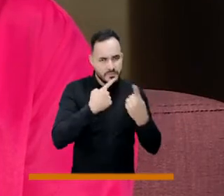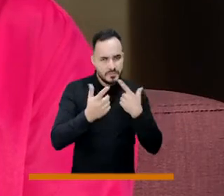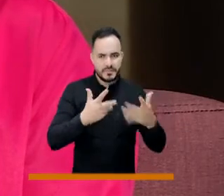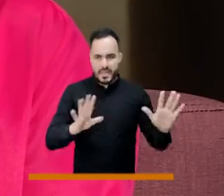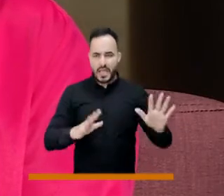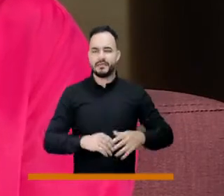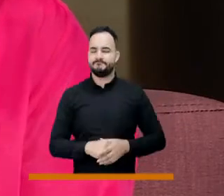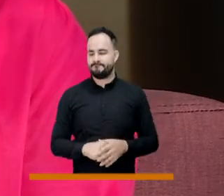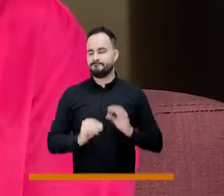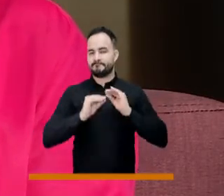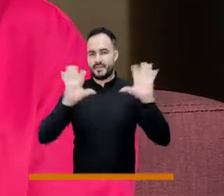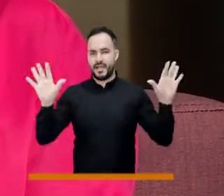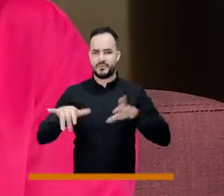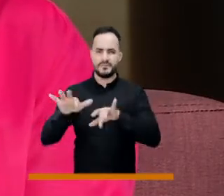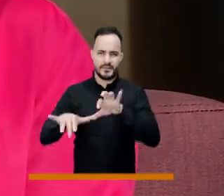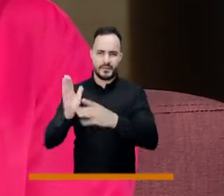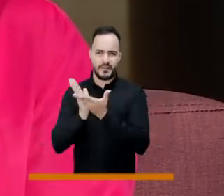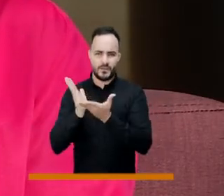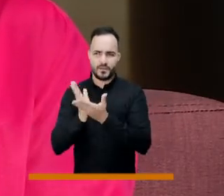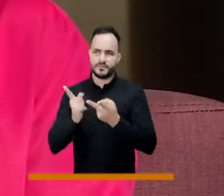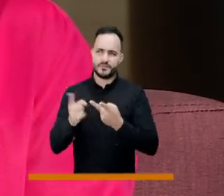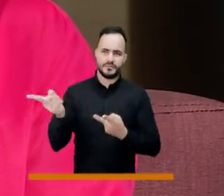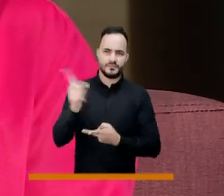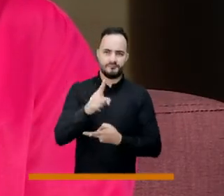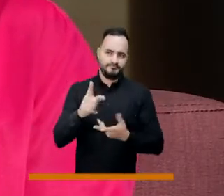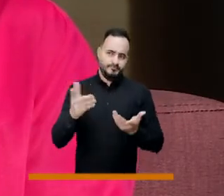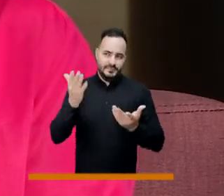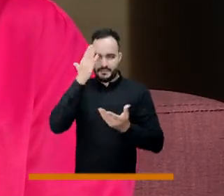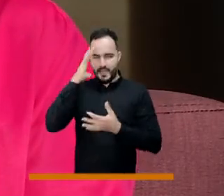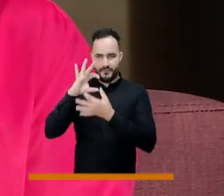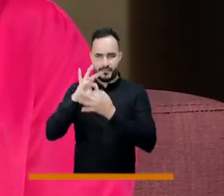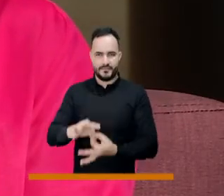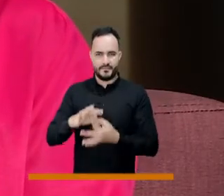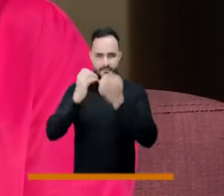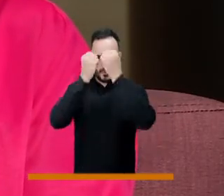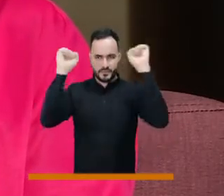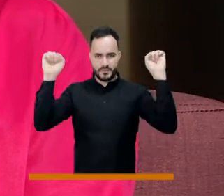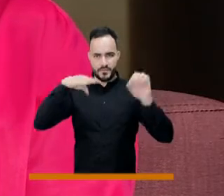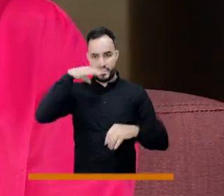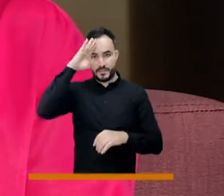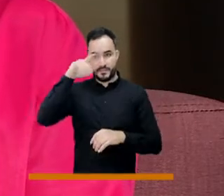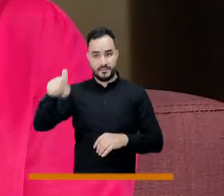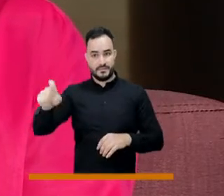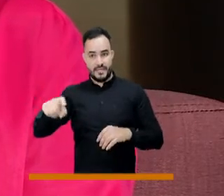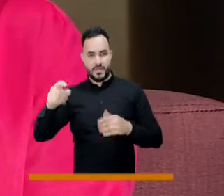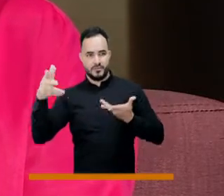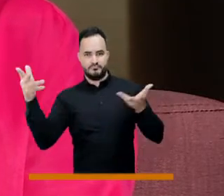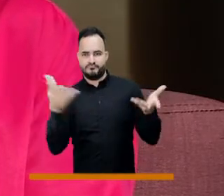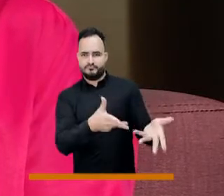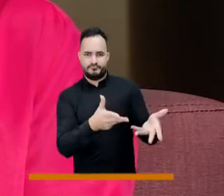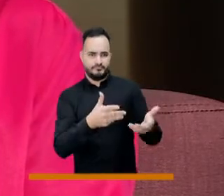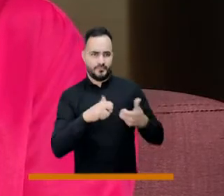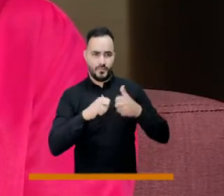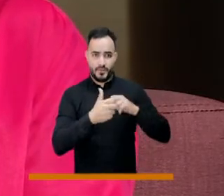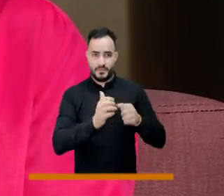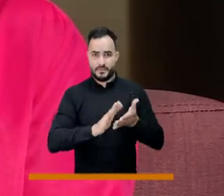rector, indudablemente que la Secretaría de Educación, el municipio de Medellín, tiene que entrar a